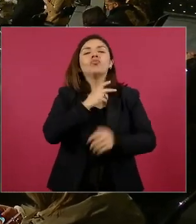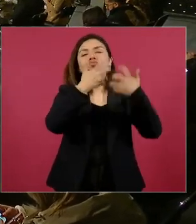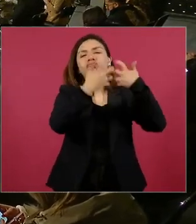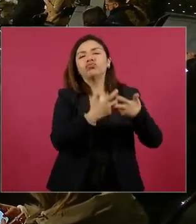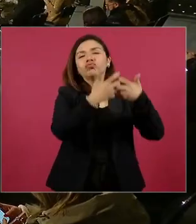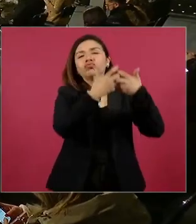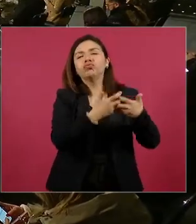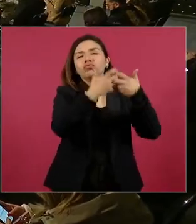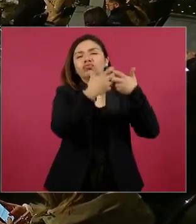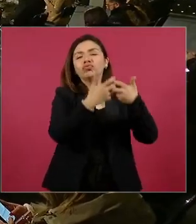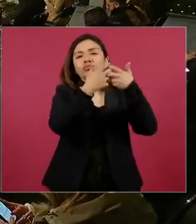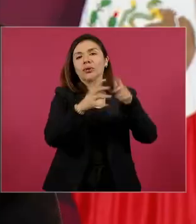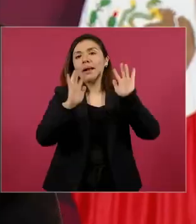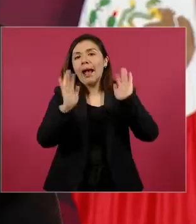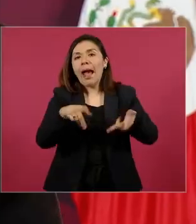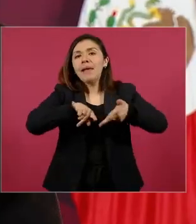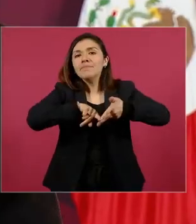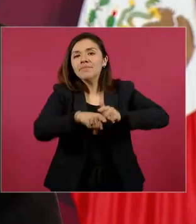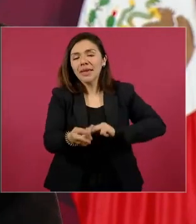a refinar petróleo.